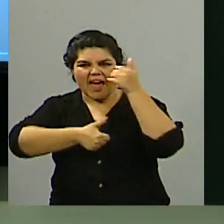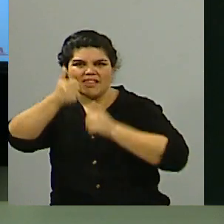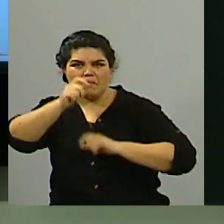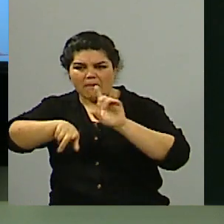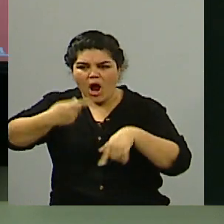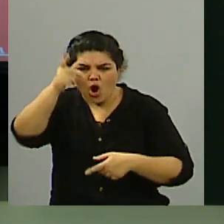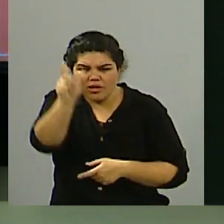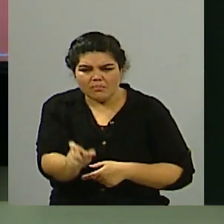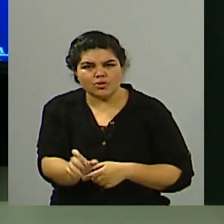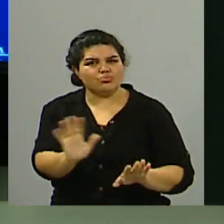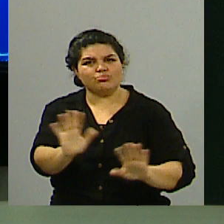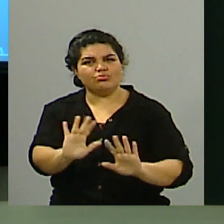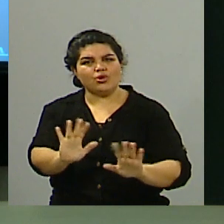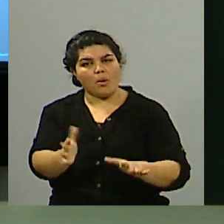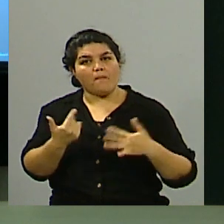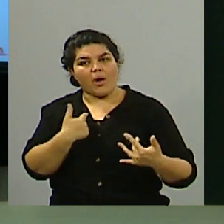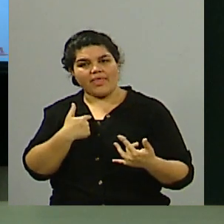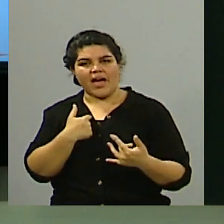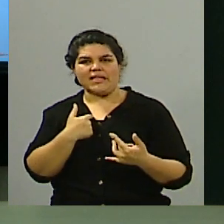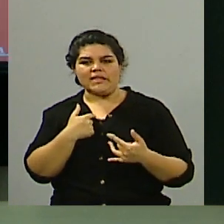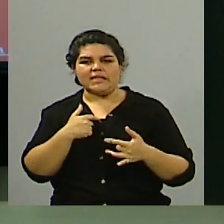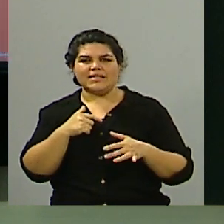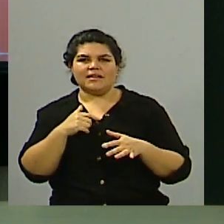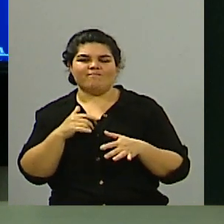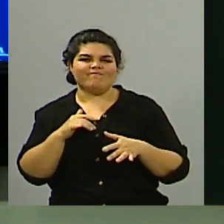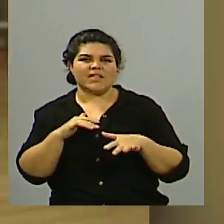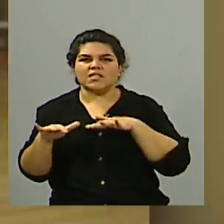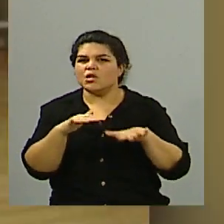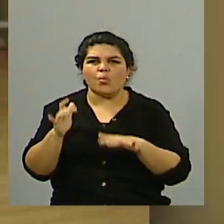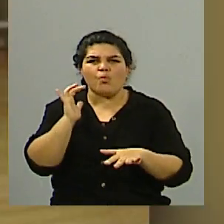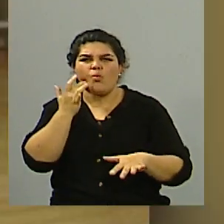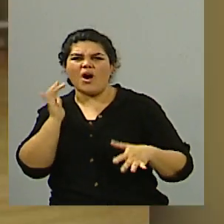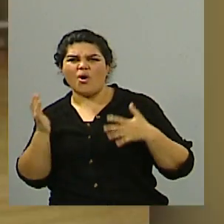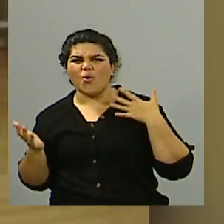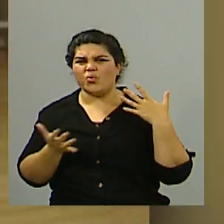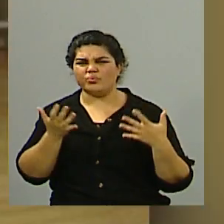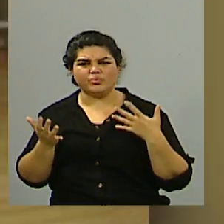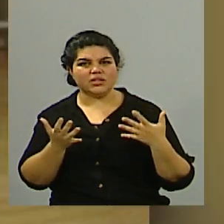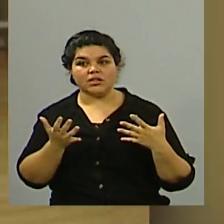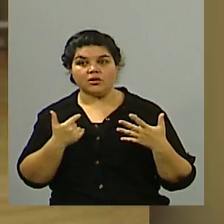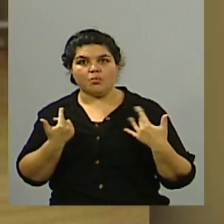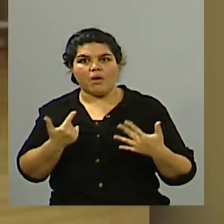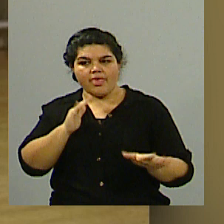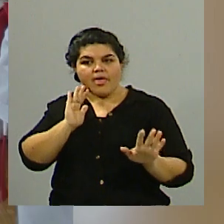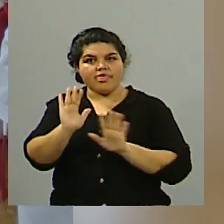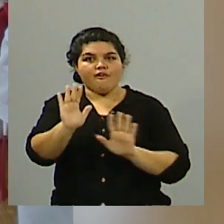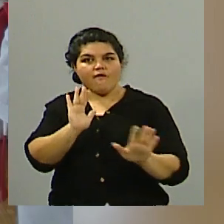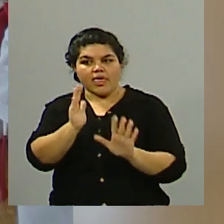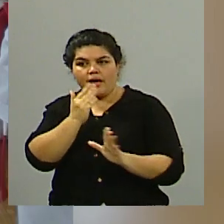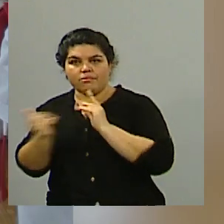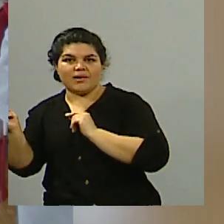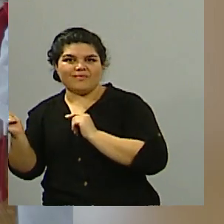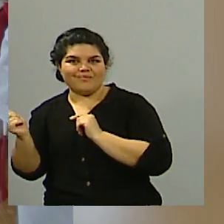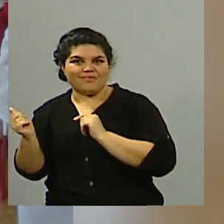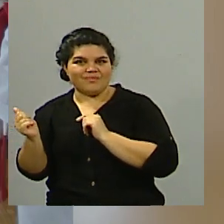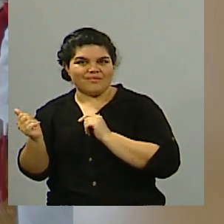incómoda sin tratar de dañar al otro, pero sí que vos puedas protegerte físicamente. Y esas son técnicas que a veces son muy sencillas, que por el desconocimiento